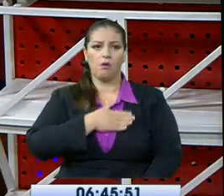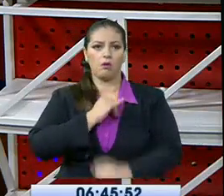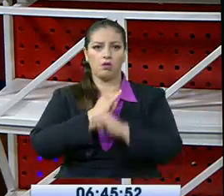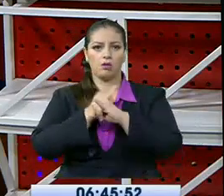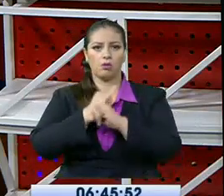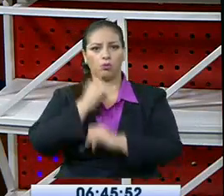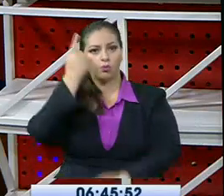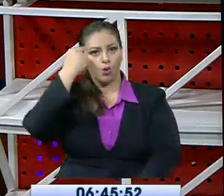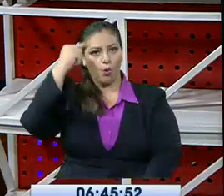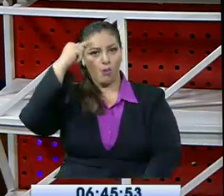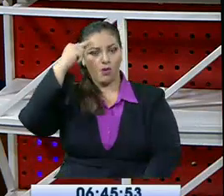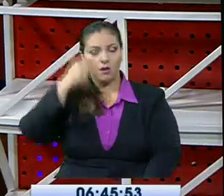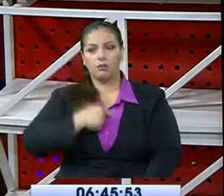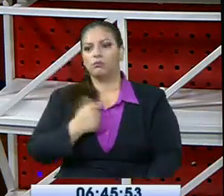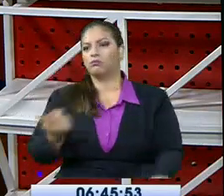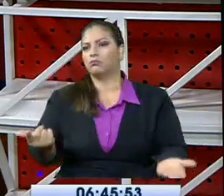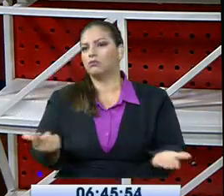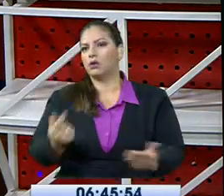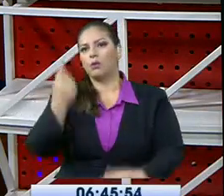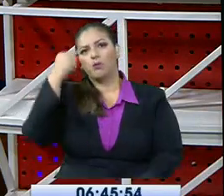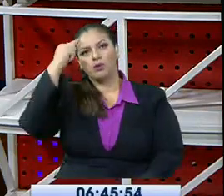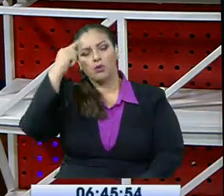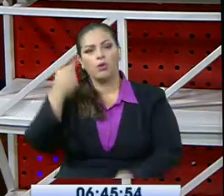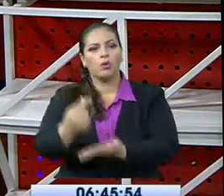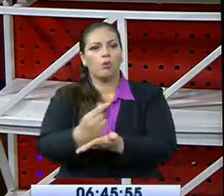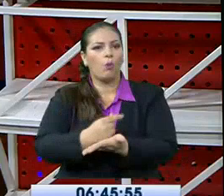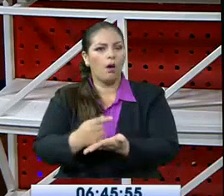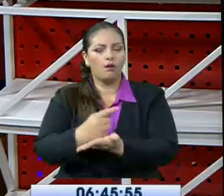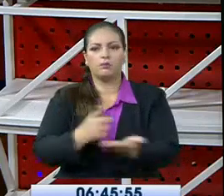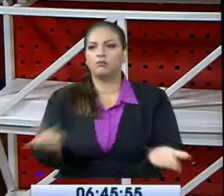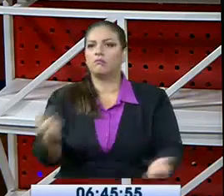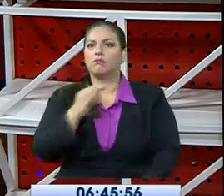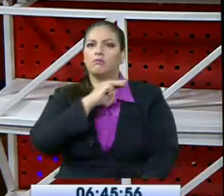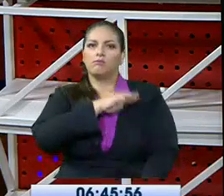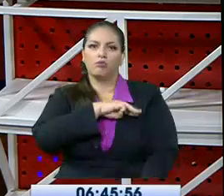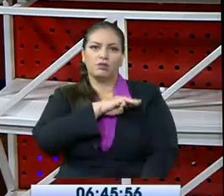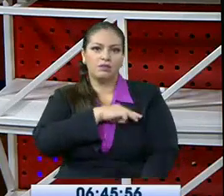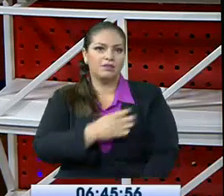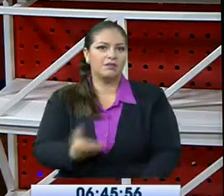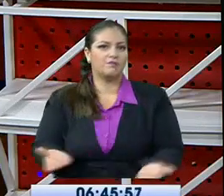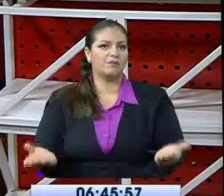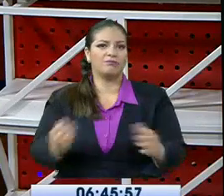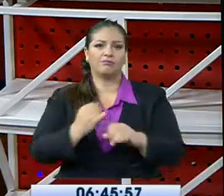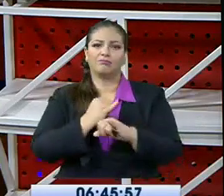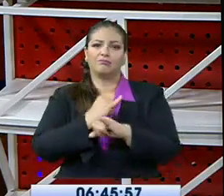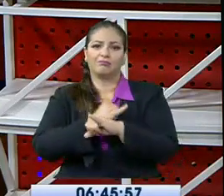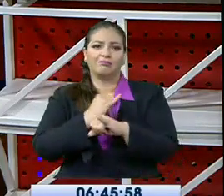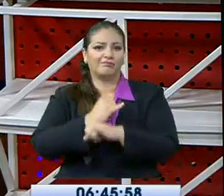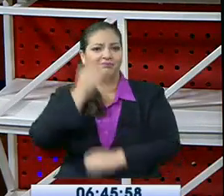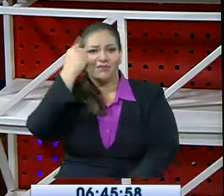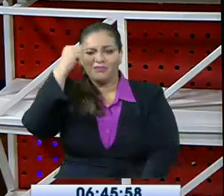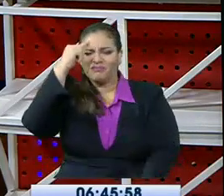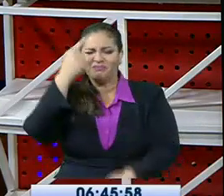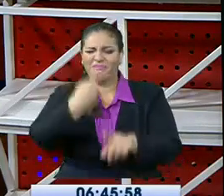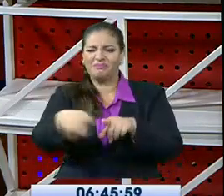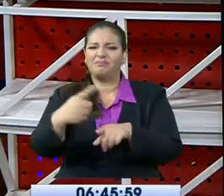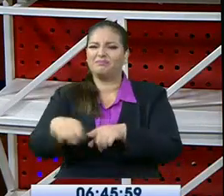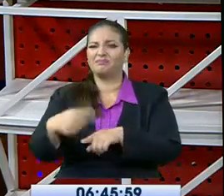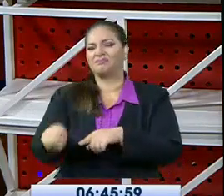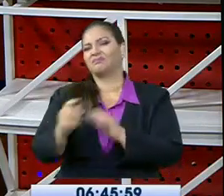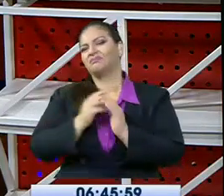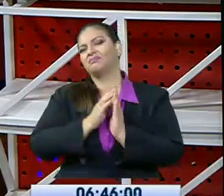¿no? Gobernación del Guayas, municipio de Guayaquil, entidades gubernamentales también con los respectivos ministerios